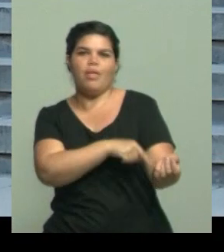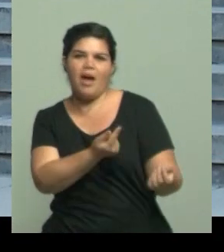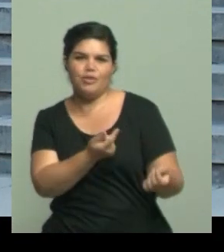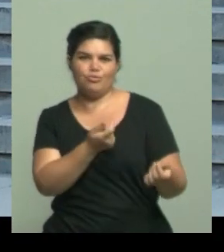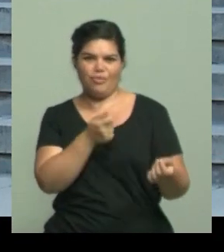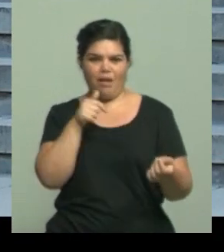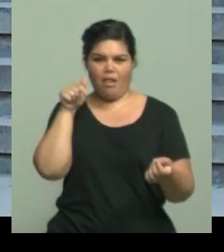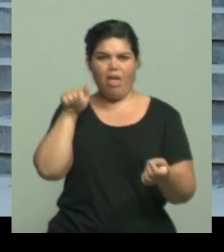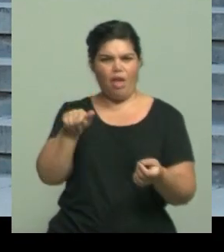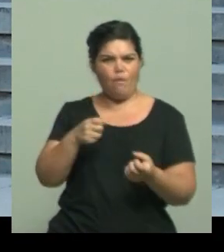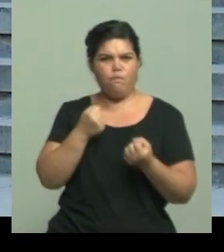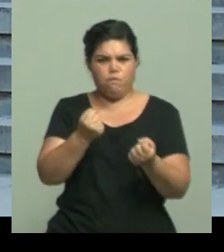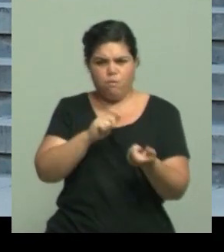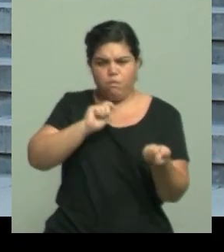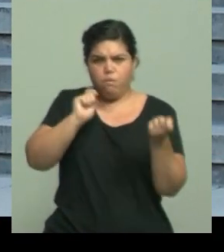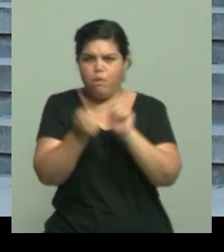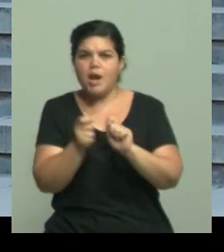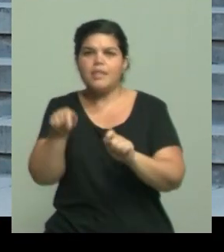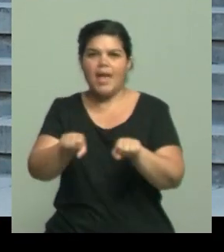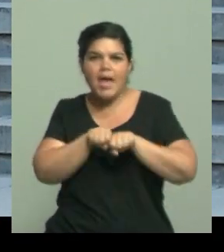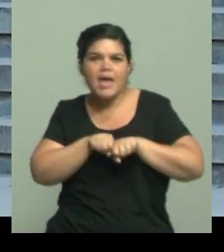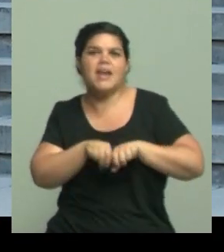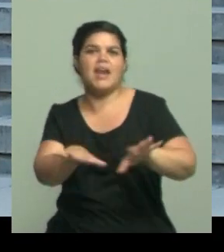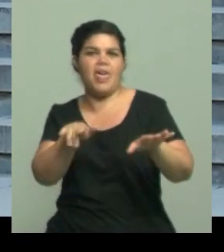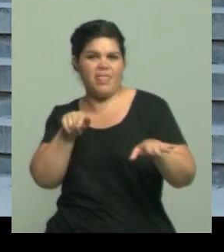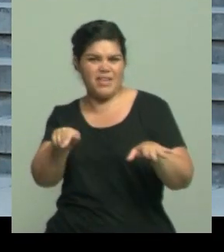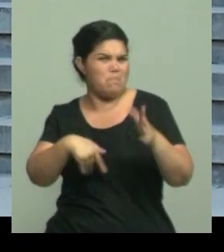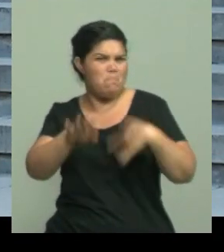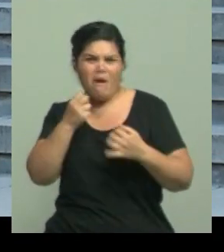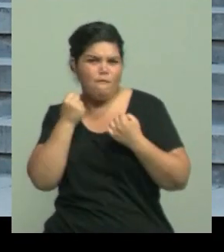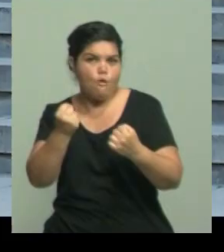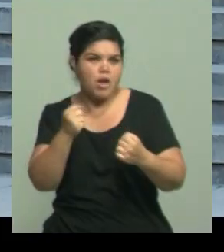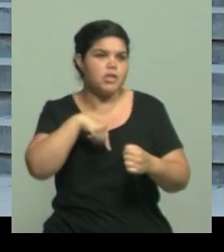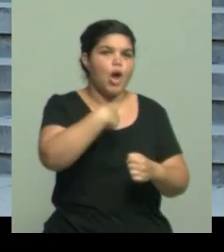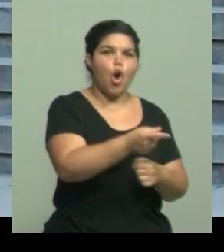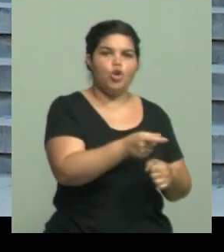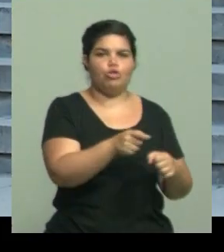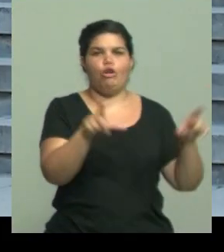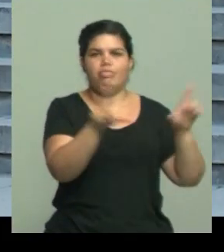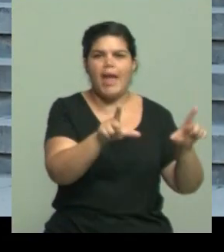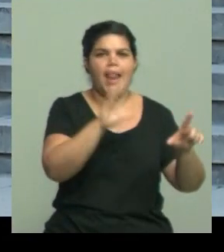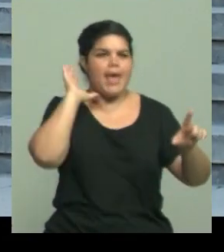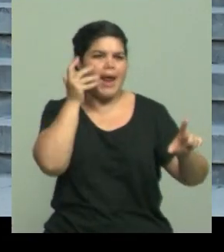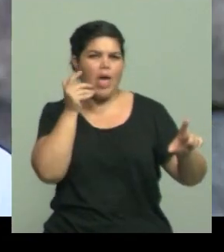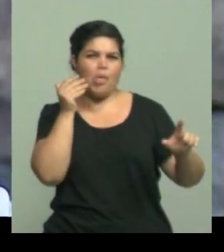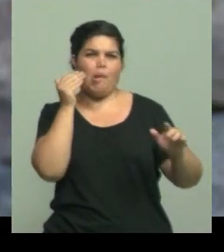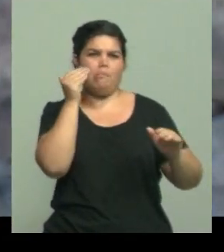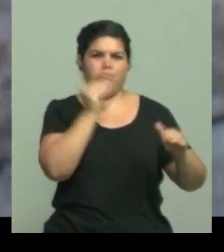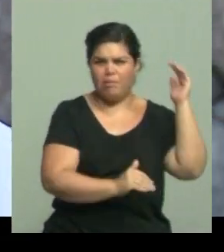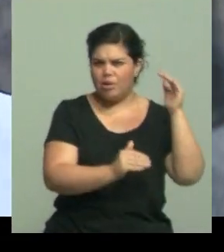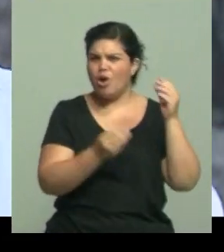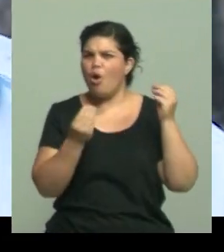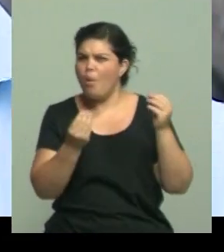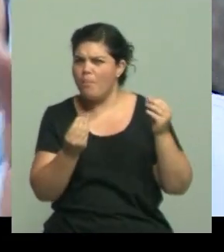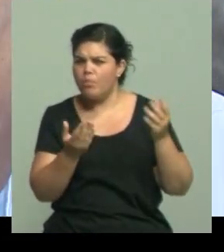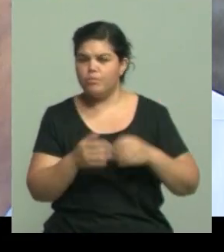su fuerte son las redes sociales. Sí. ¿Vos creés que lo puede cambiar o no? Yo lo que creo, primero,